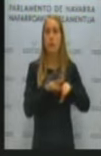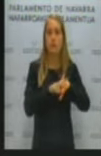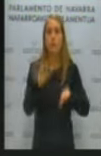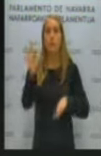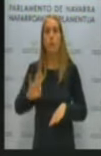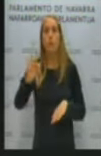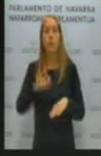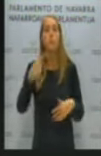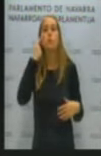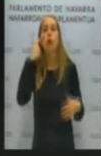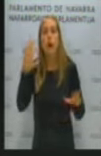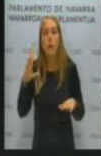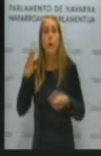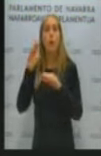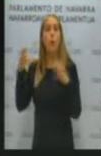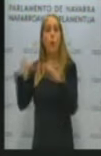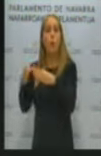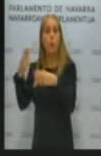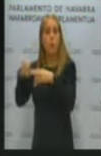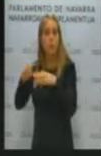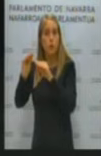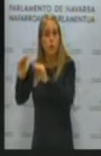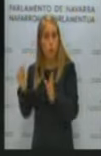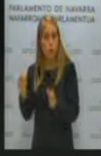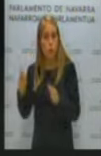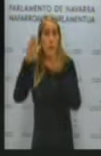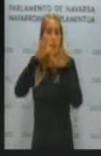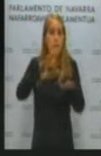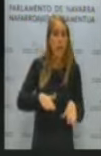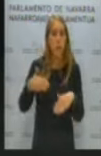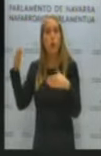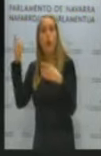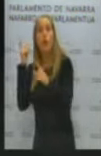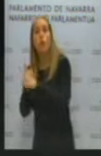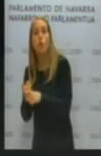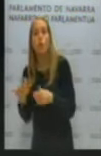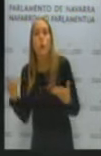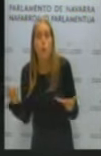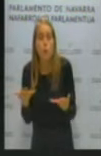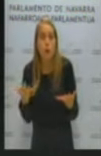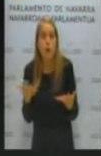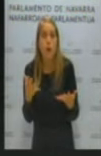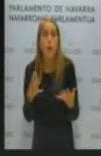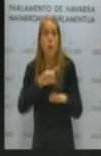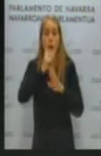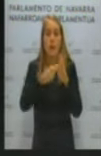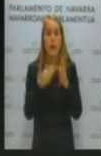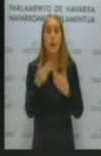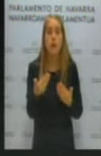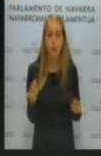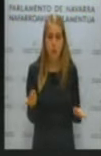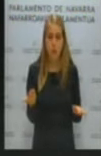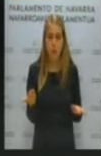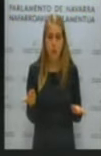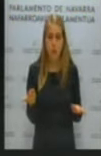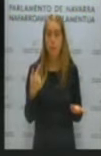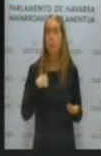saber si su partido político va a votar a favor o va a votar en contra de esa proposición de ley, porque creo que es clave. Fíjese, yo sí le voy a decir